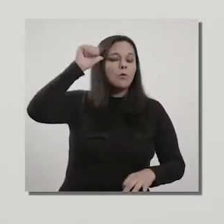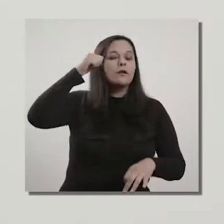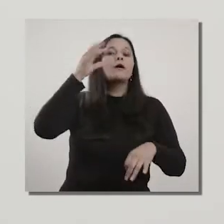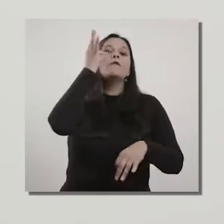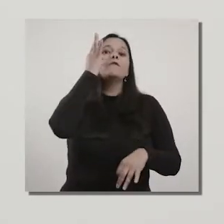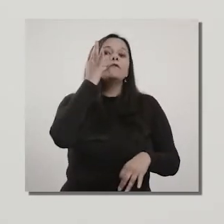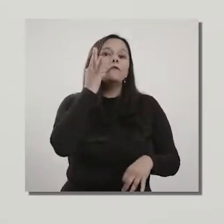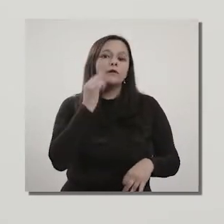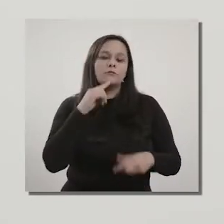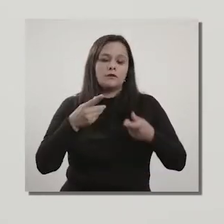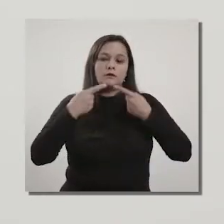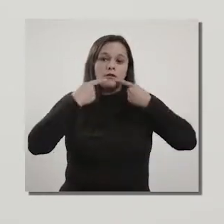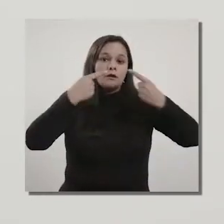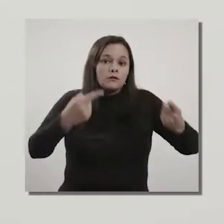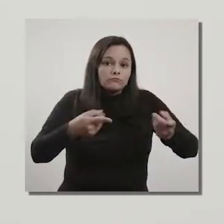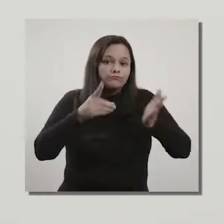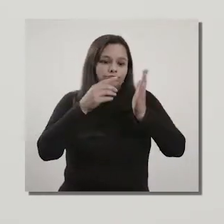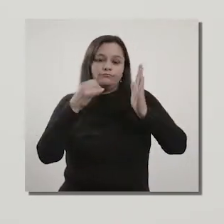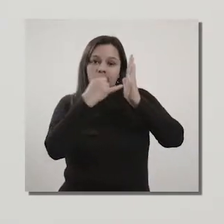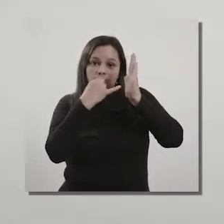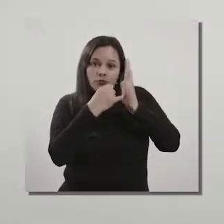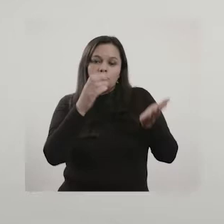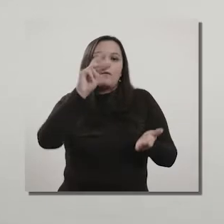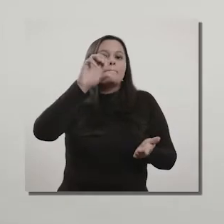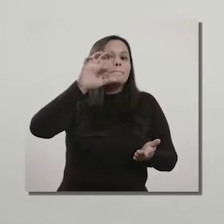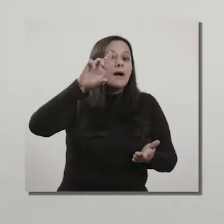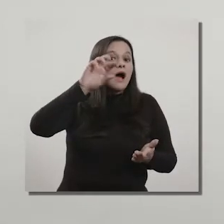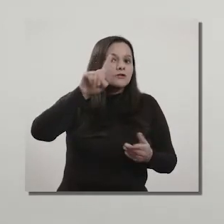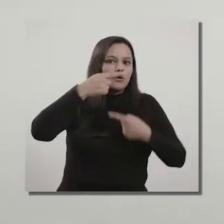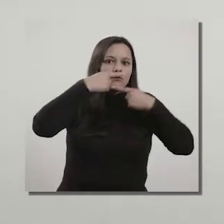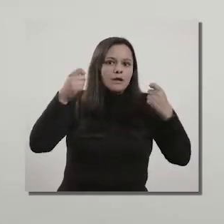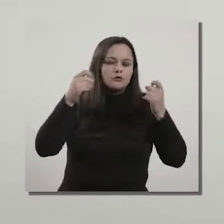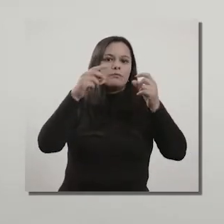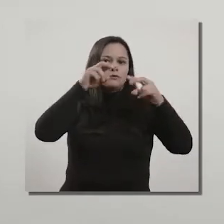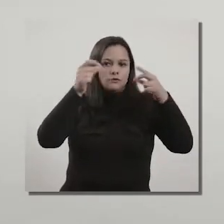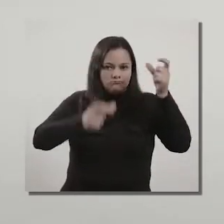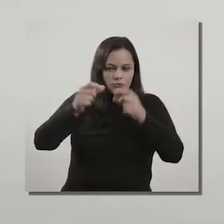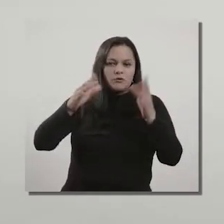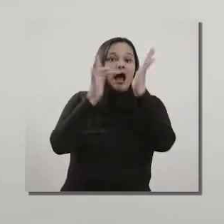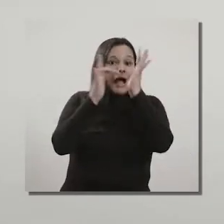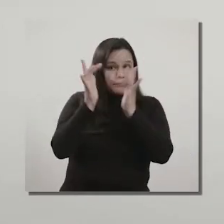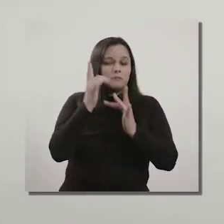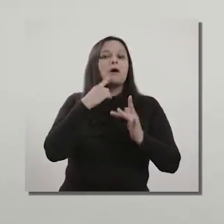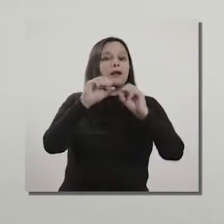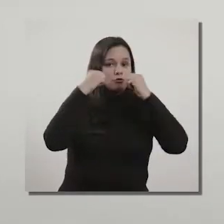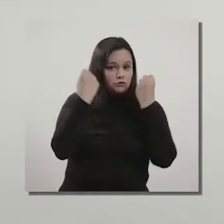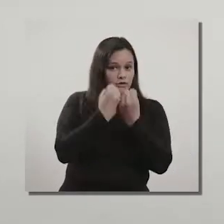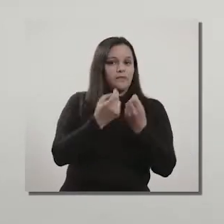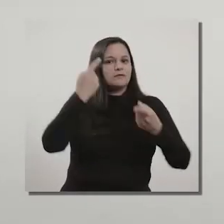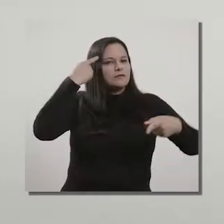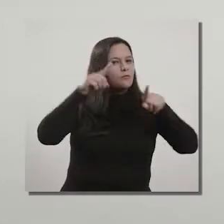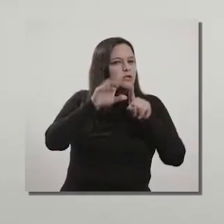recuerdes los plazos para presentar la declaración del impuesto a la renta. En el mes de marzo para personas naturales y en abril para las sociedades,